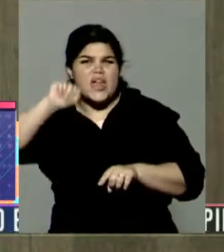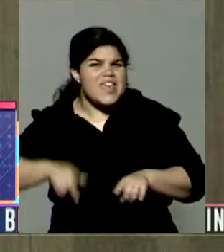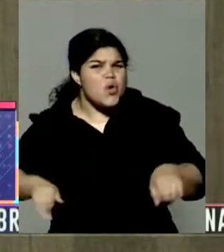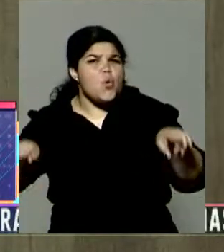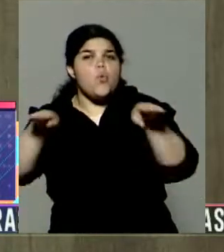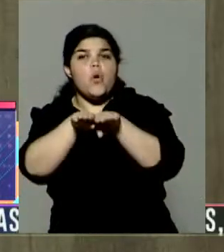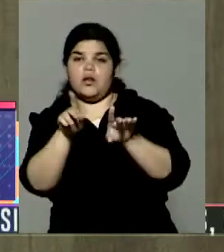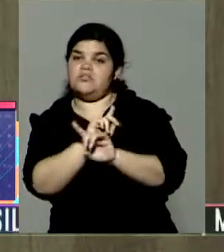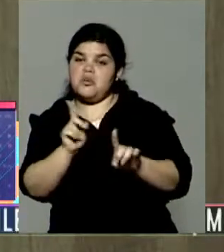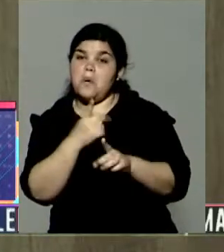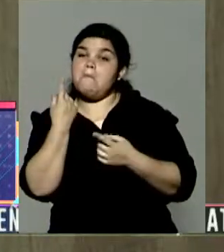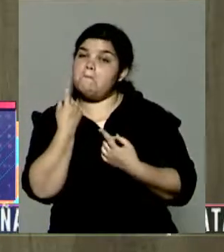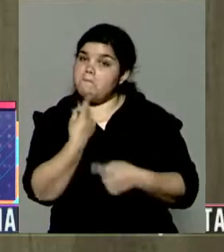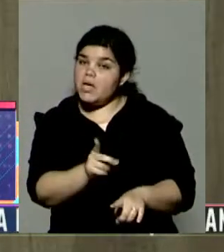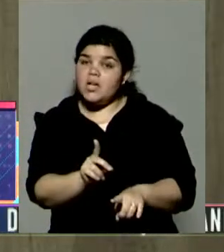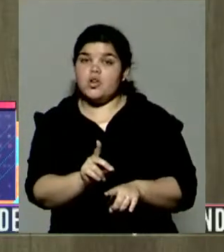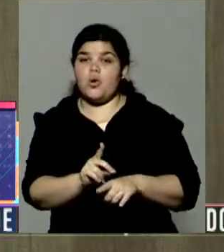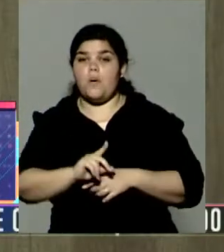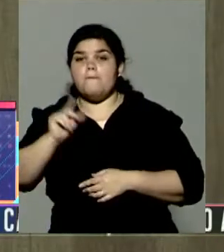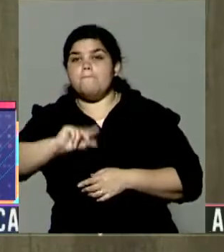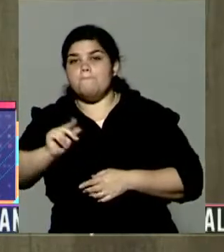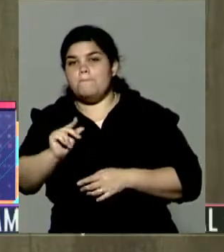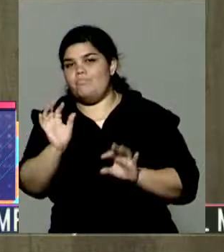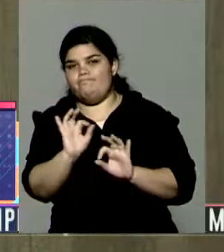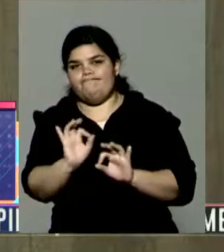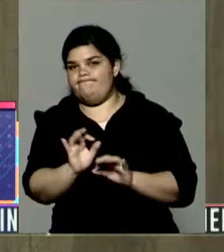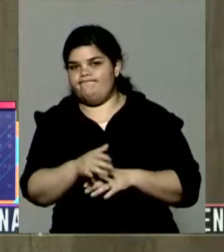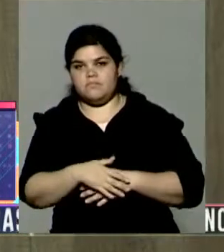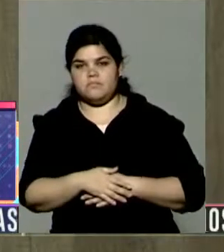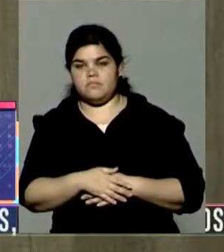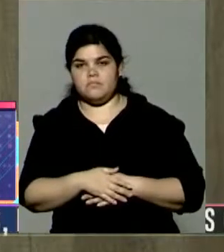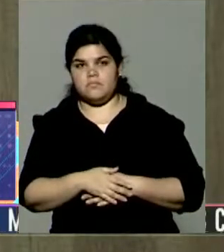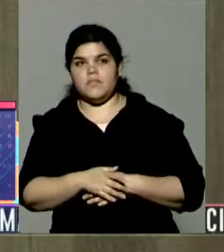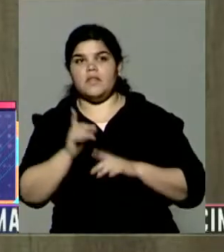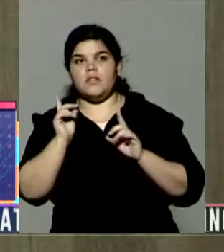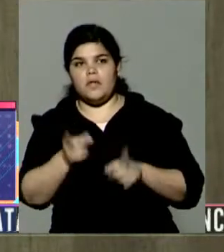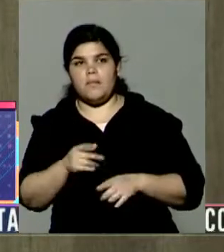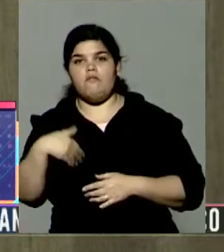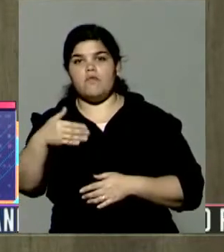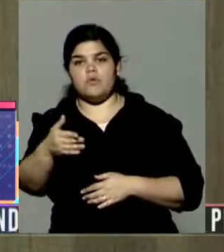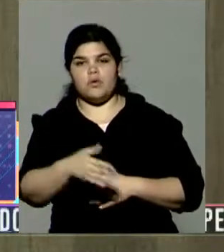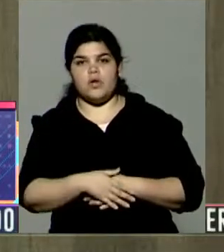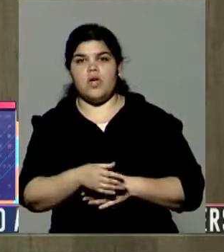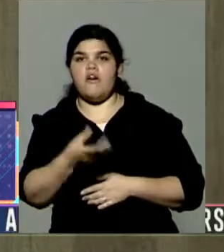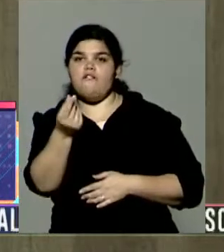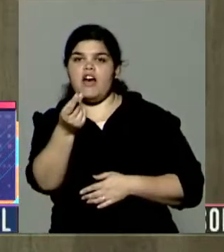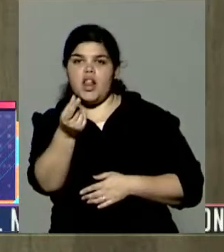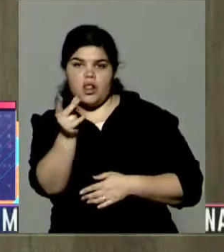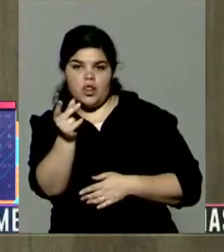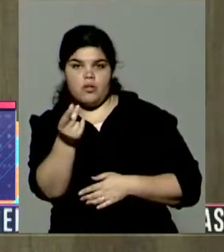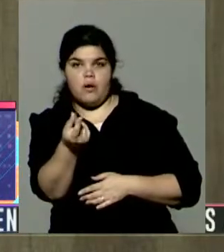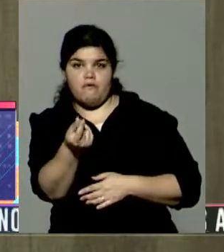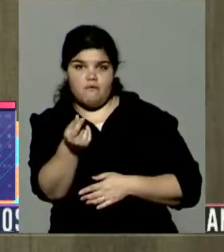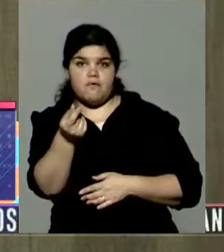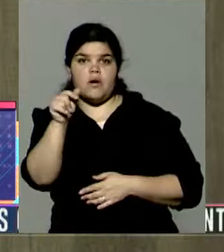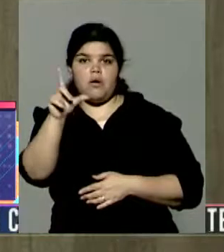nivel de inflación relativamente alto. Vamos a tener seguramente dos o tres fogonazos más devaluatorios el año que viene, uh-huh, que va a tener que